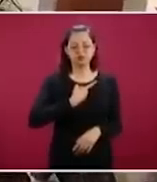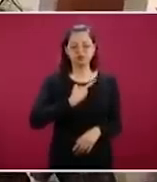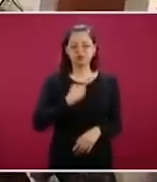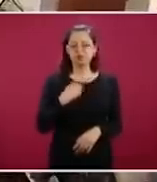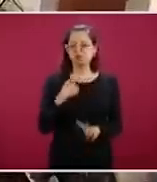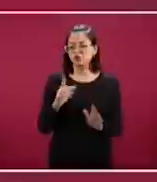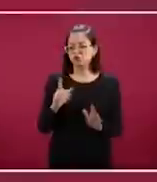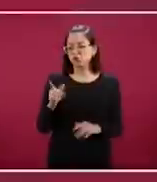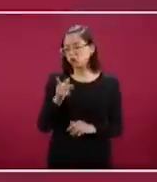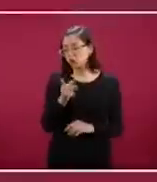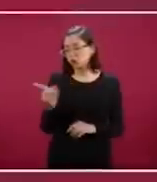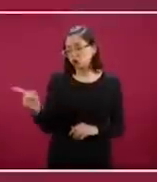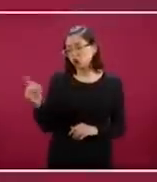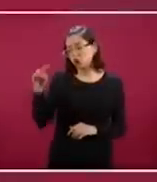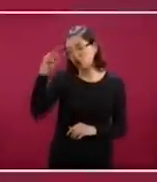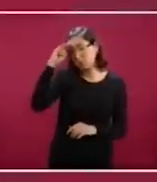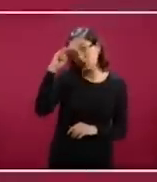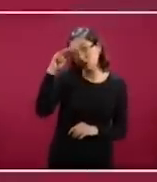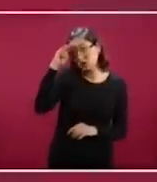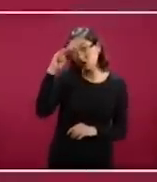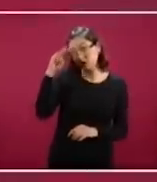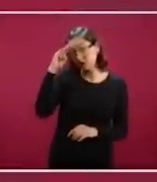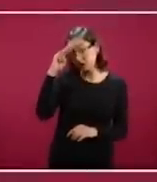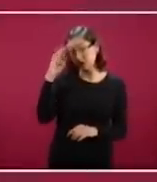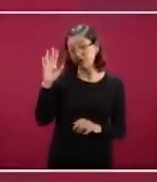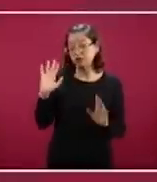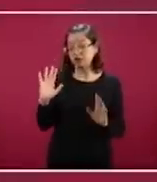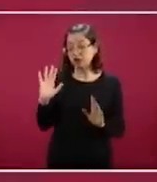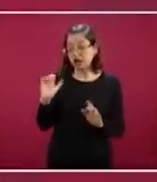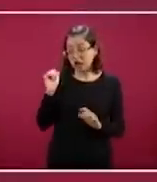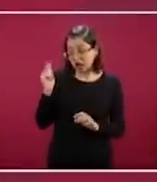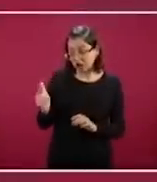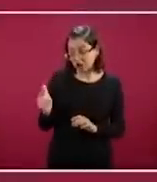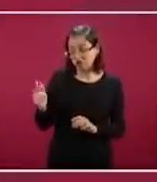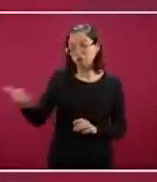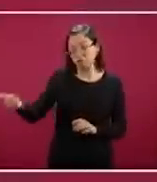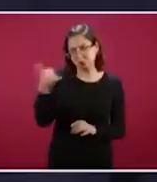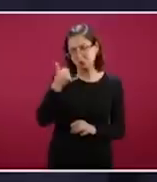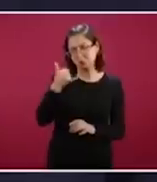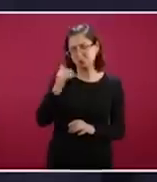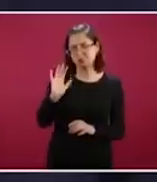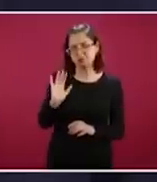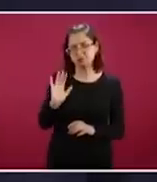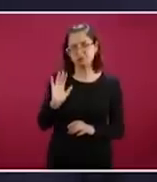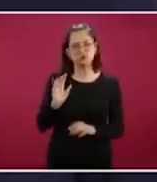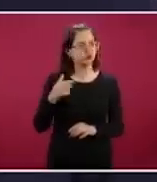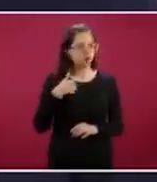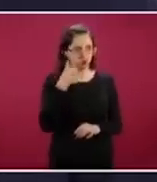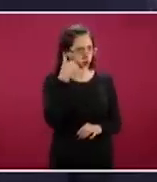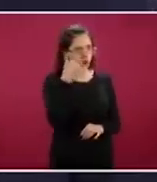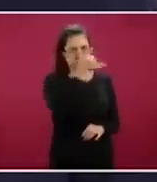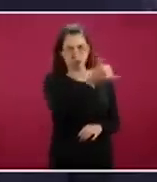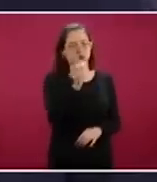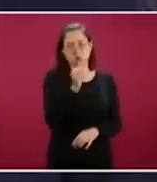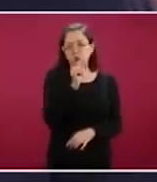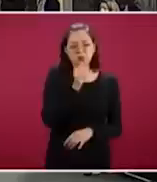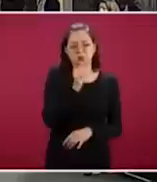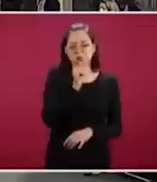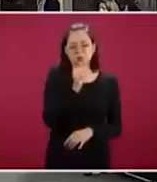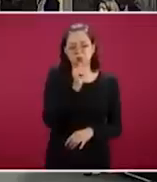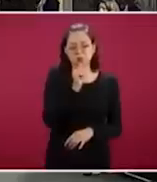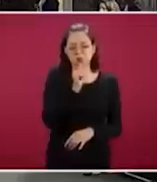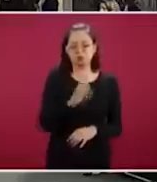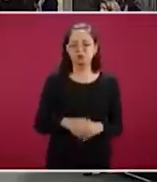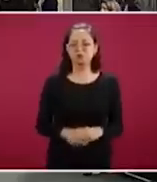piénselo y si se necesita, llámeme. Entonces no le llamas. Una